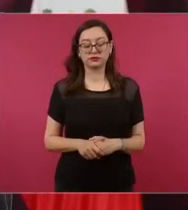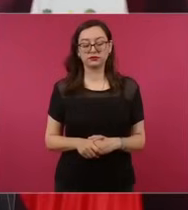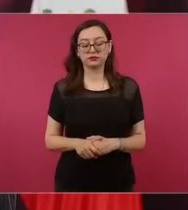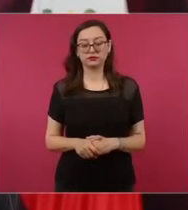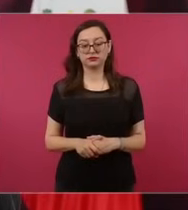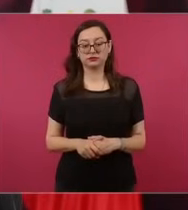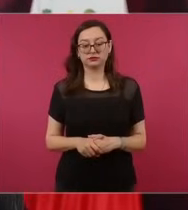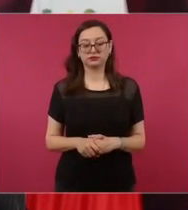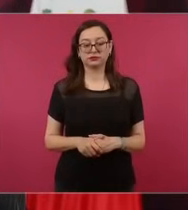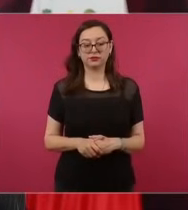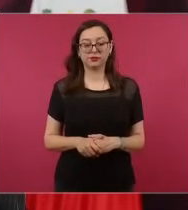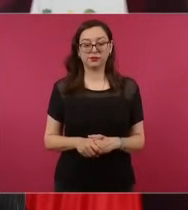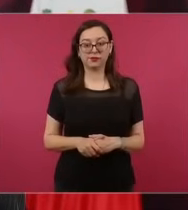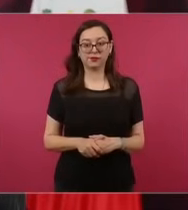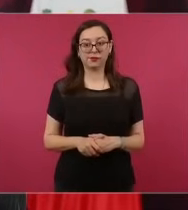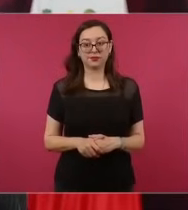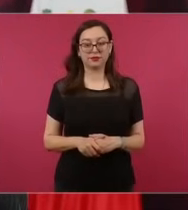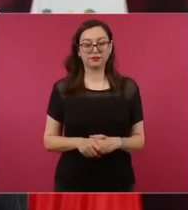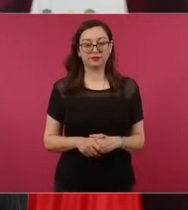mismo